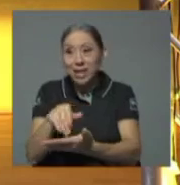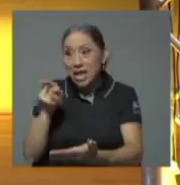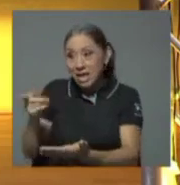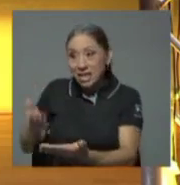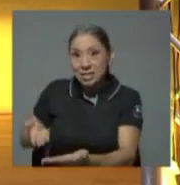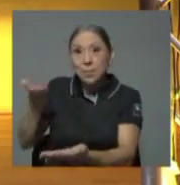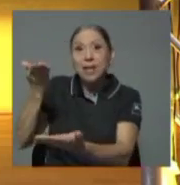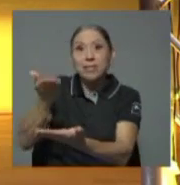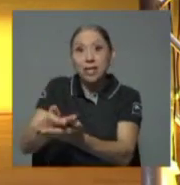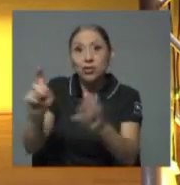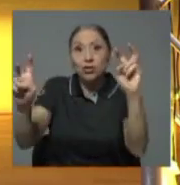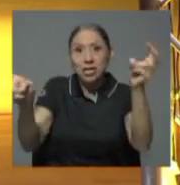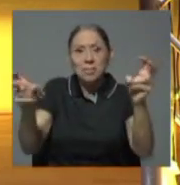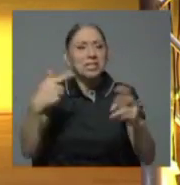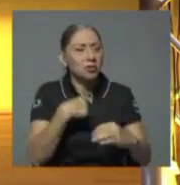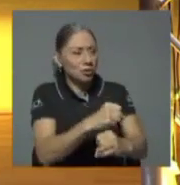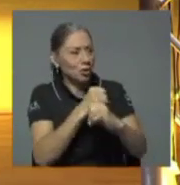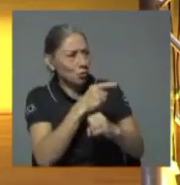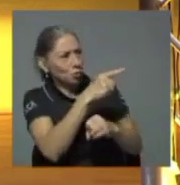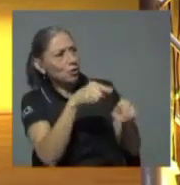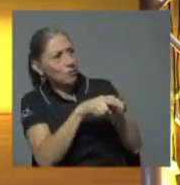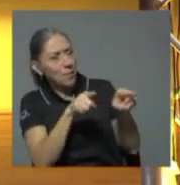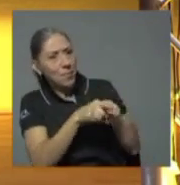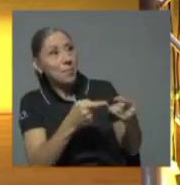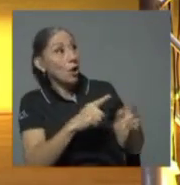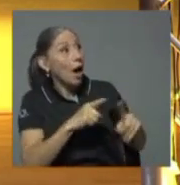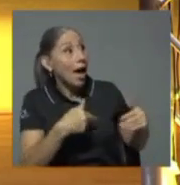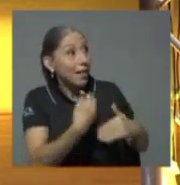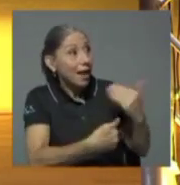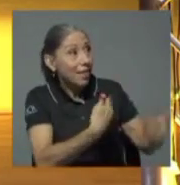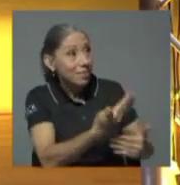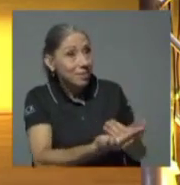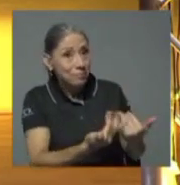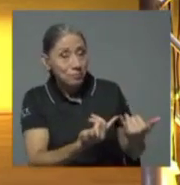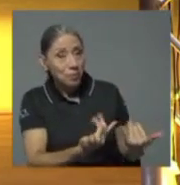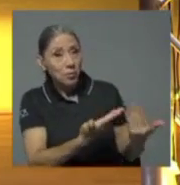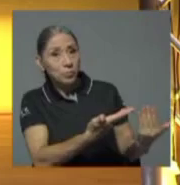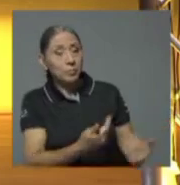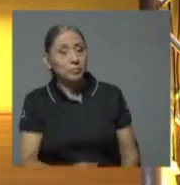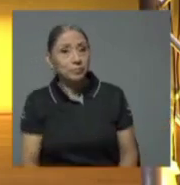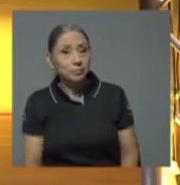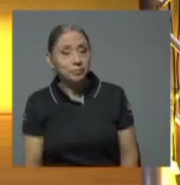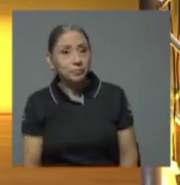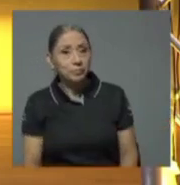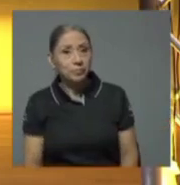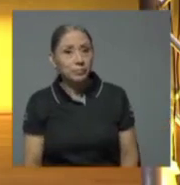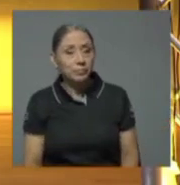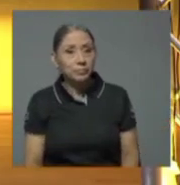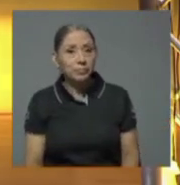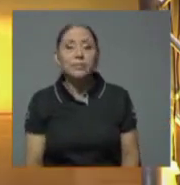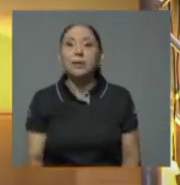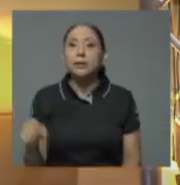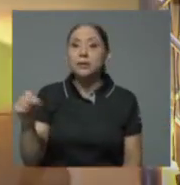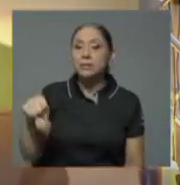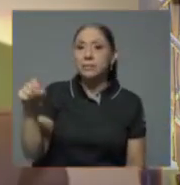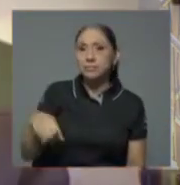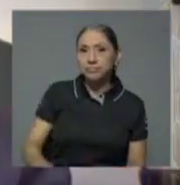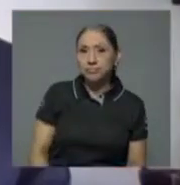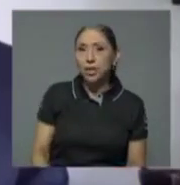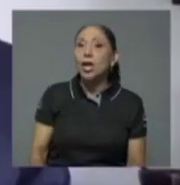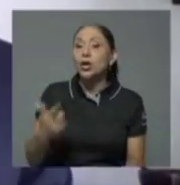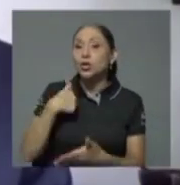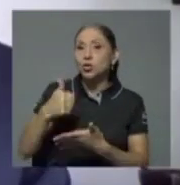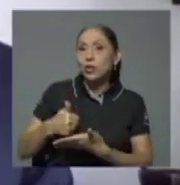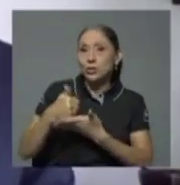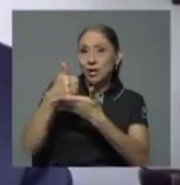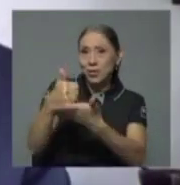estoy seguro que usted contribuye. Pero adelante, don Gerardo, nos quedan 2 minutos de este segmento. Sí, efectivamente yo le estoy